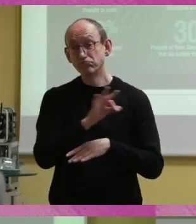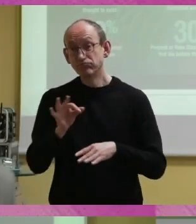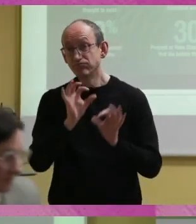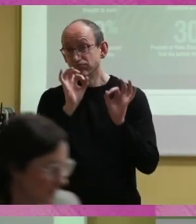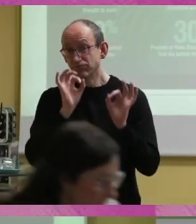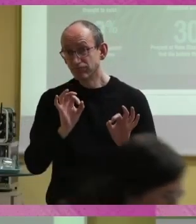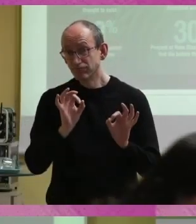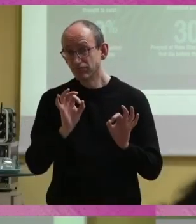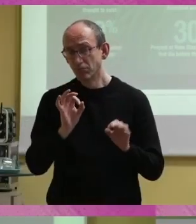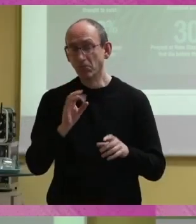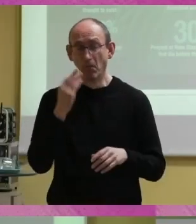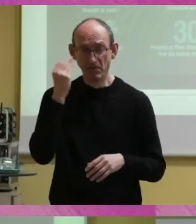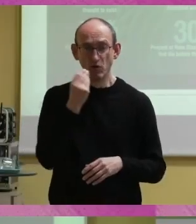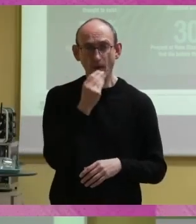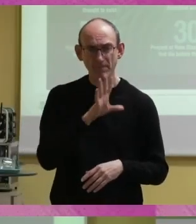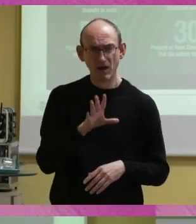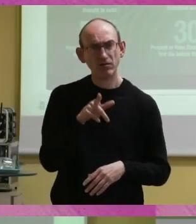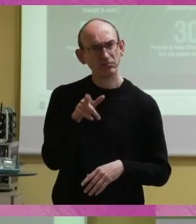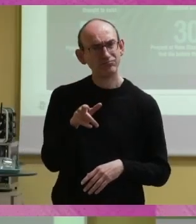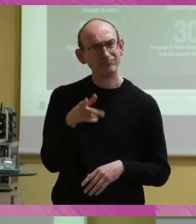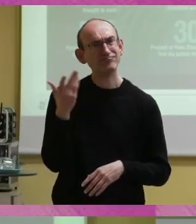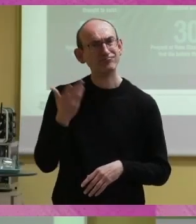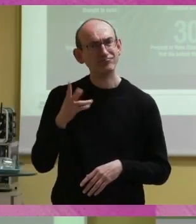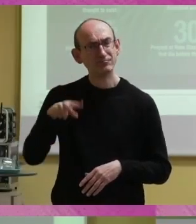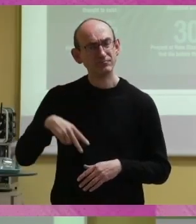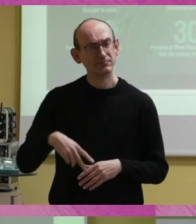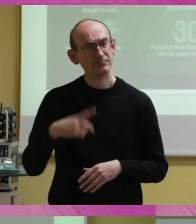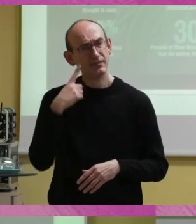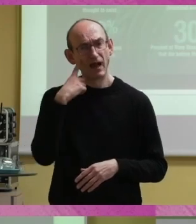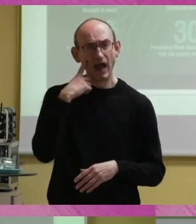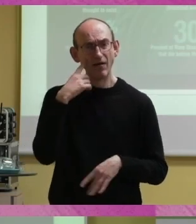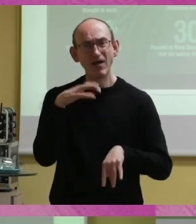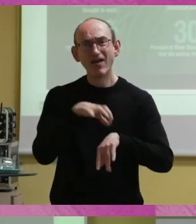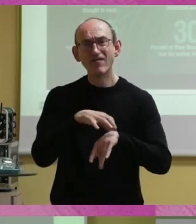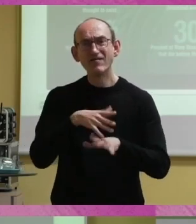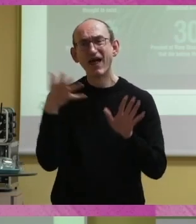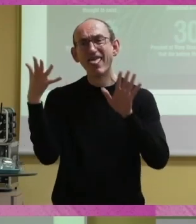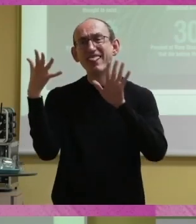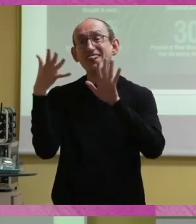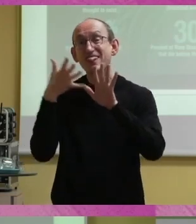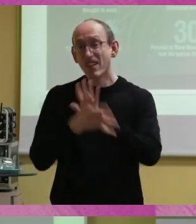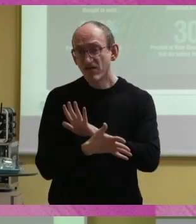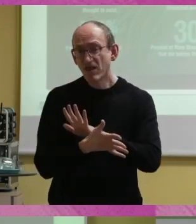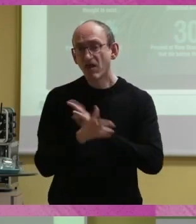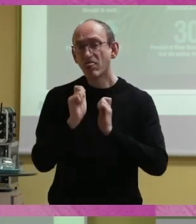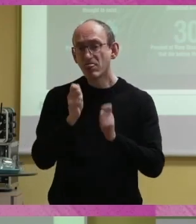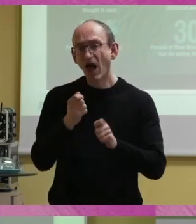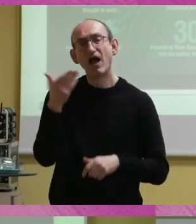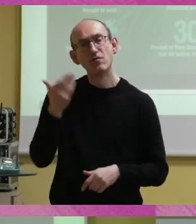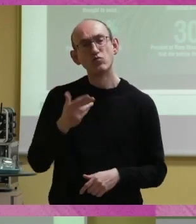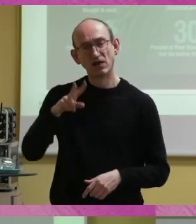igual vamos mejor, y son muy importantes para definir estas enfermedades.